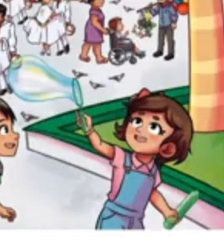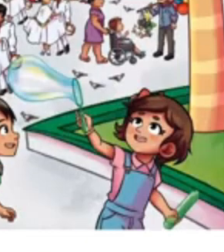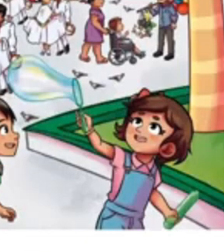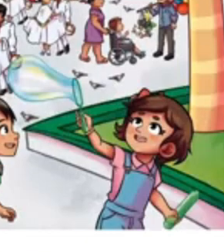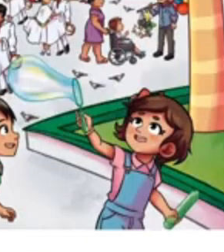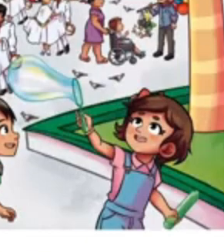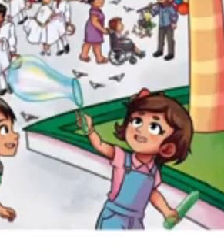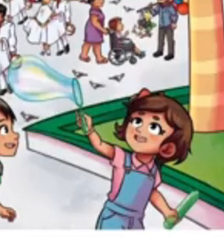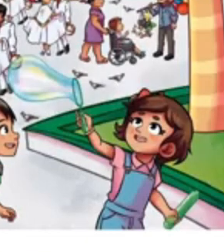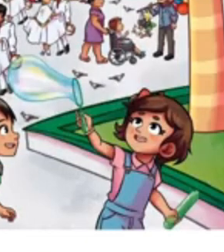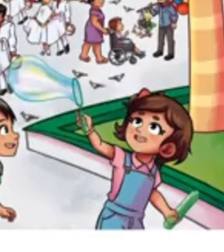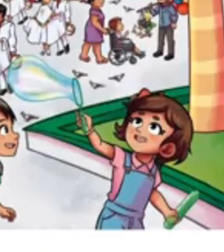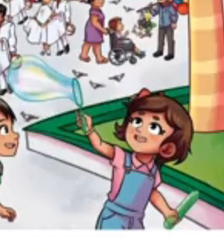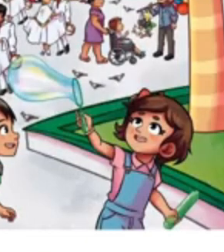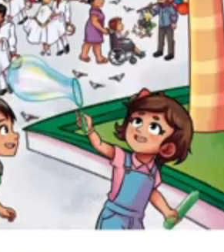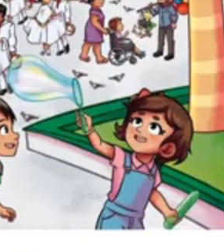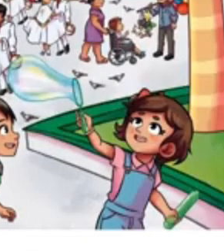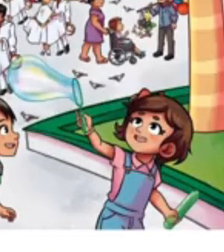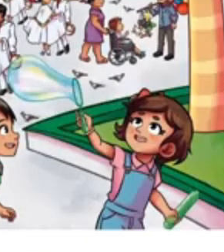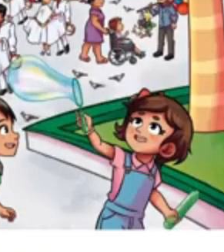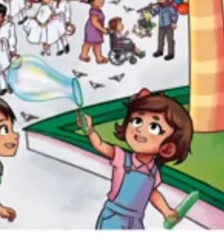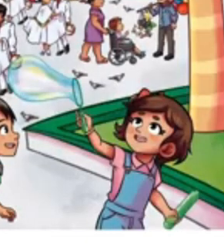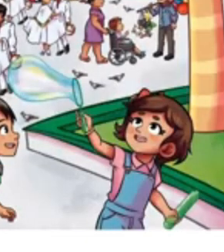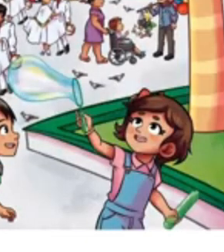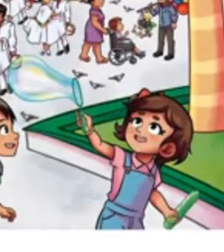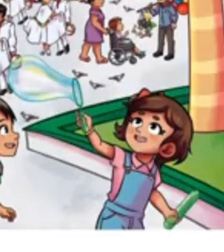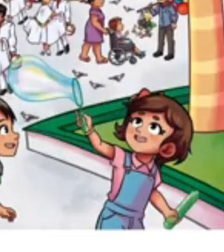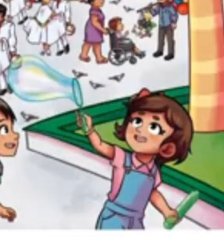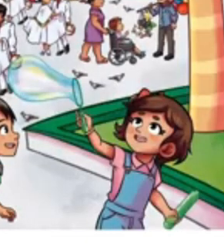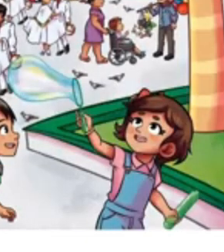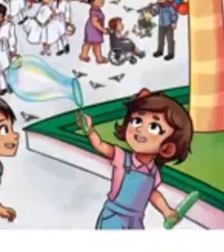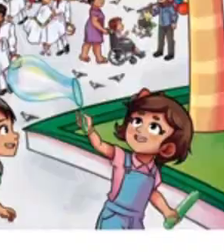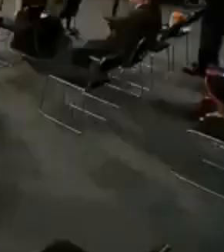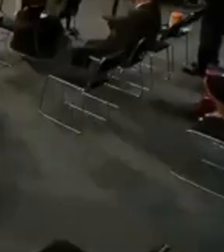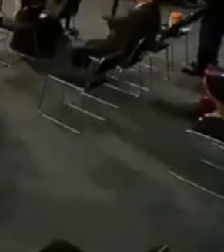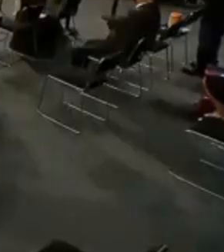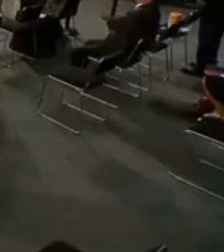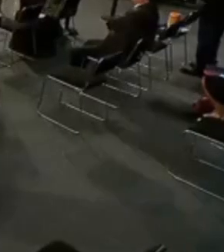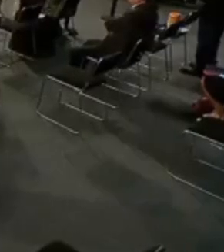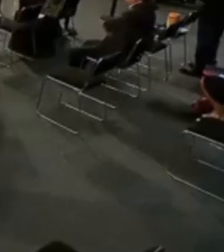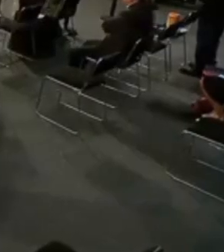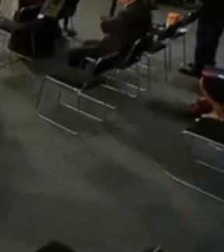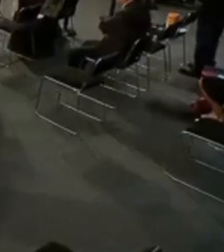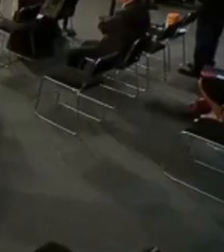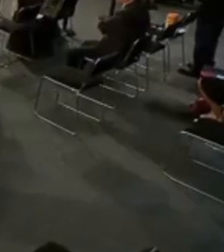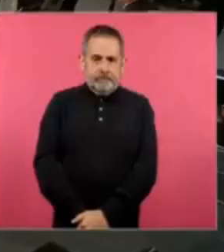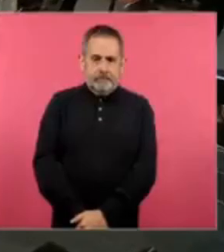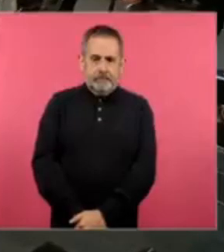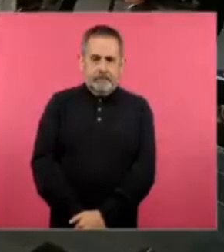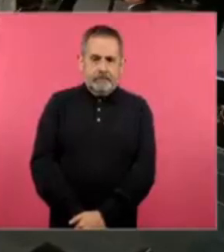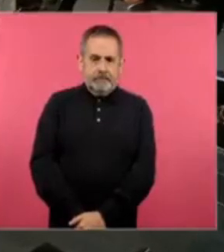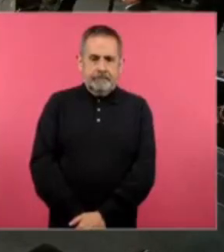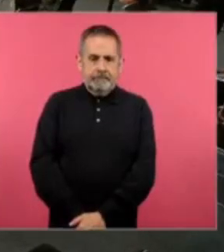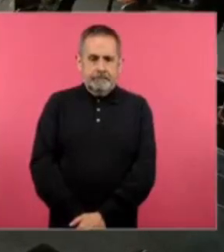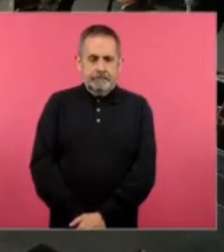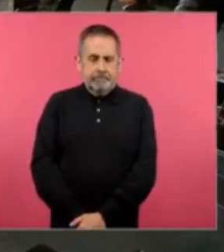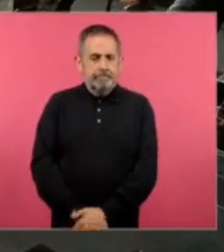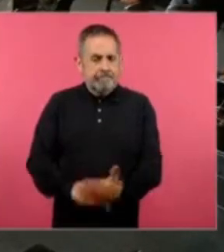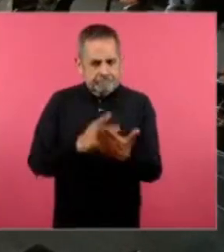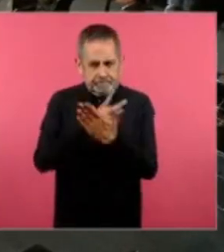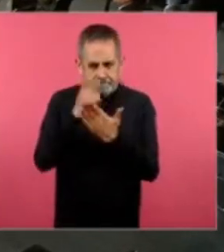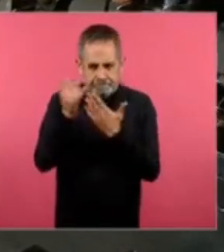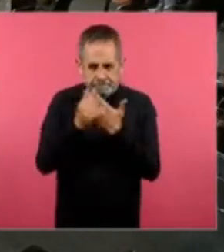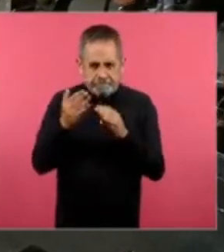a ponerlo y ya. En realidad son proyectos hechos con ciencia y con conciencia, como